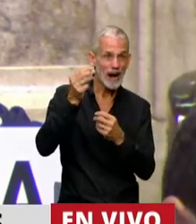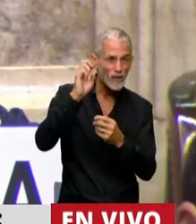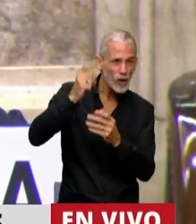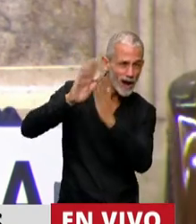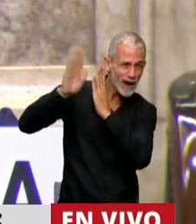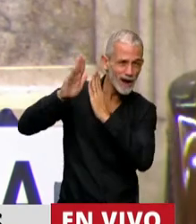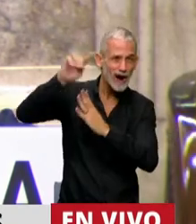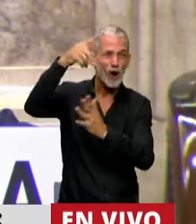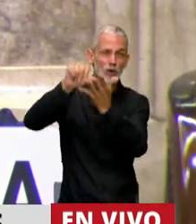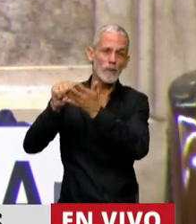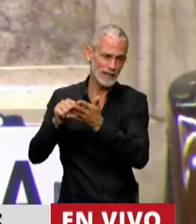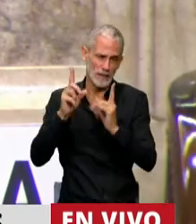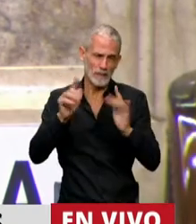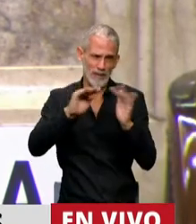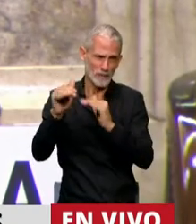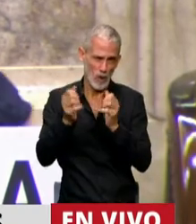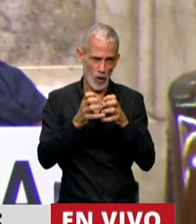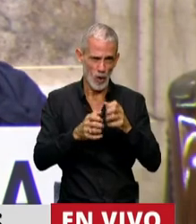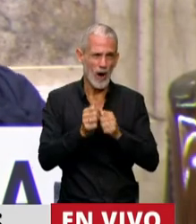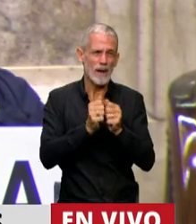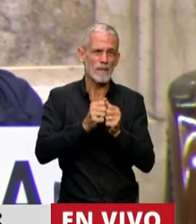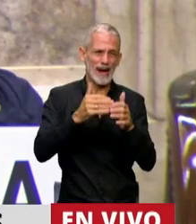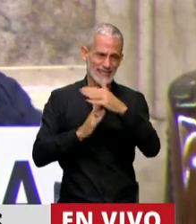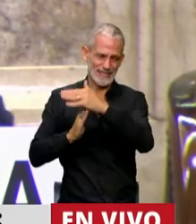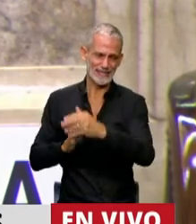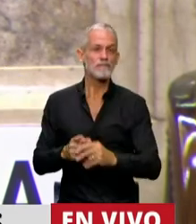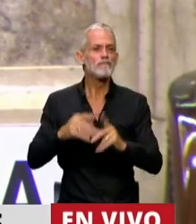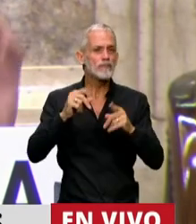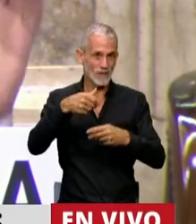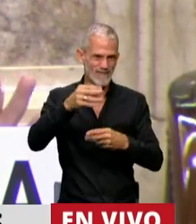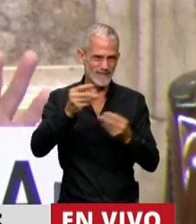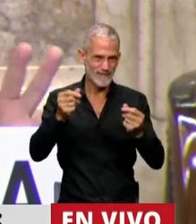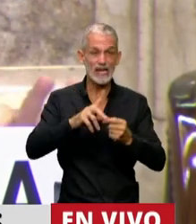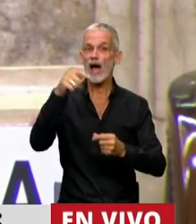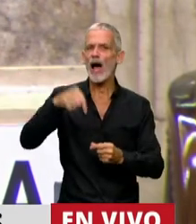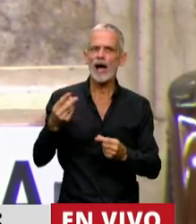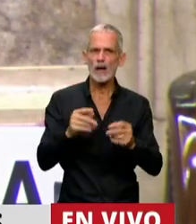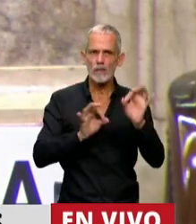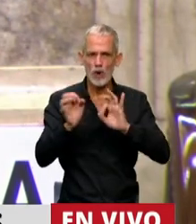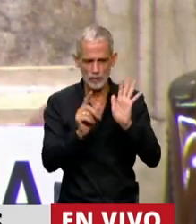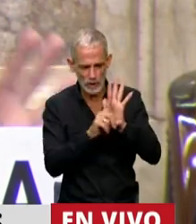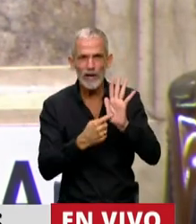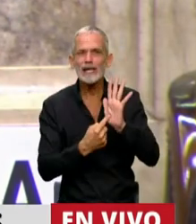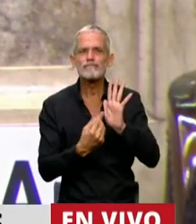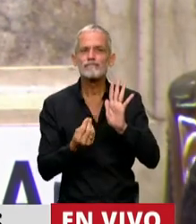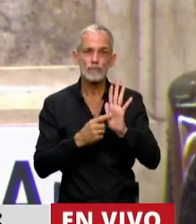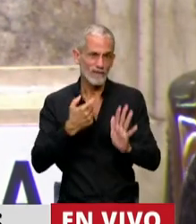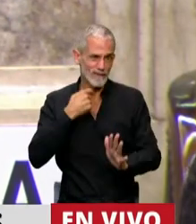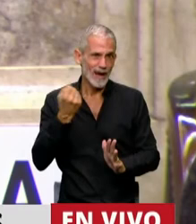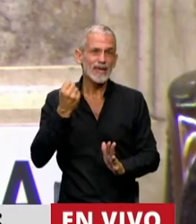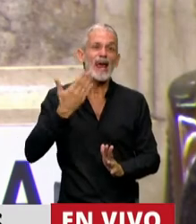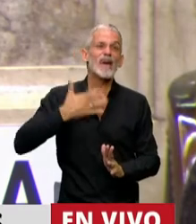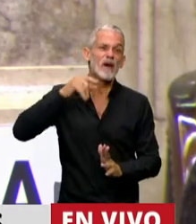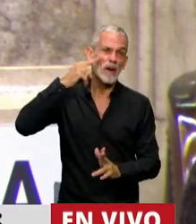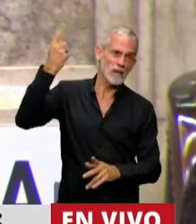capitales. Para ir terminando, presidente, lo que quiero decir es que acá lo que se está planteando es lo que quiere el Fondo